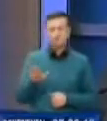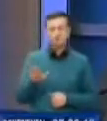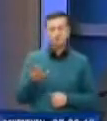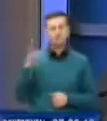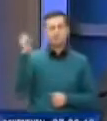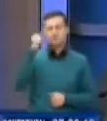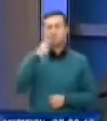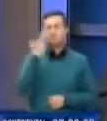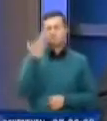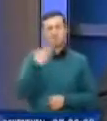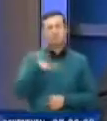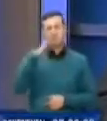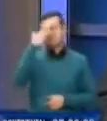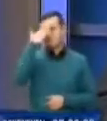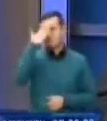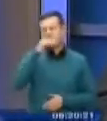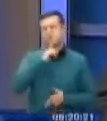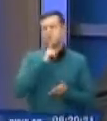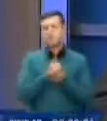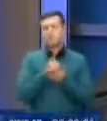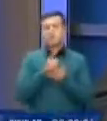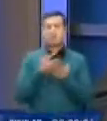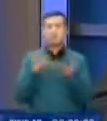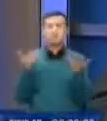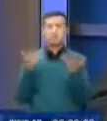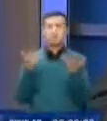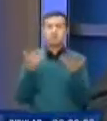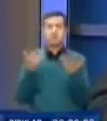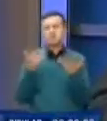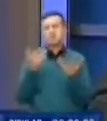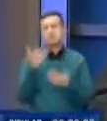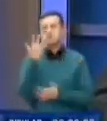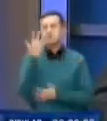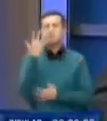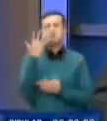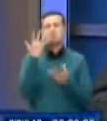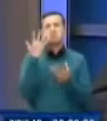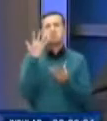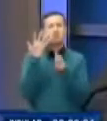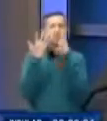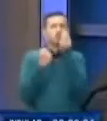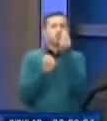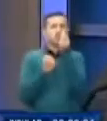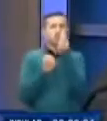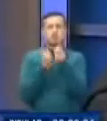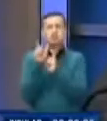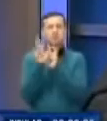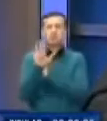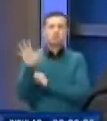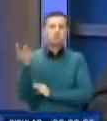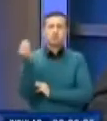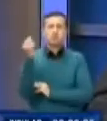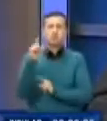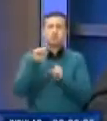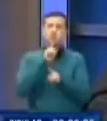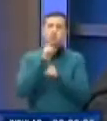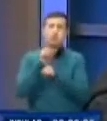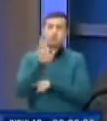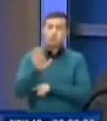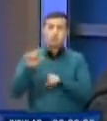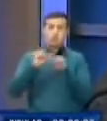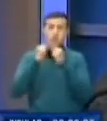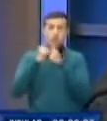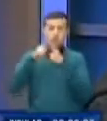fácil de entender tampoco son más que los dedos de la mano son detractores del gobierno son